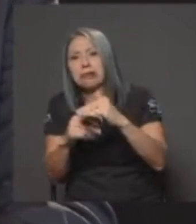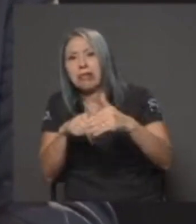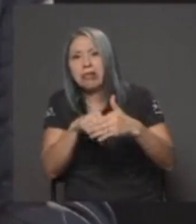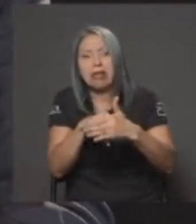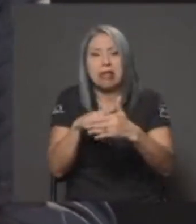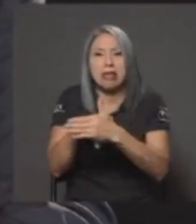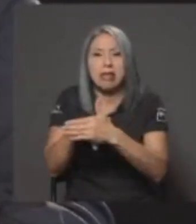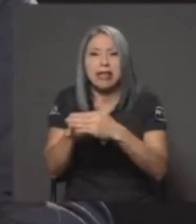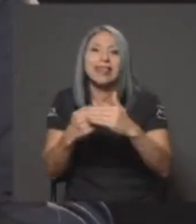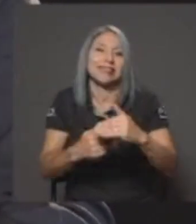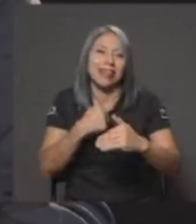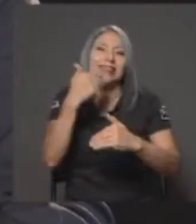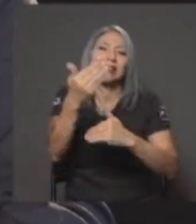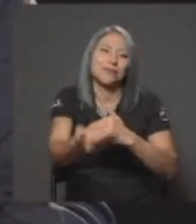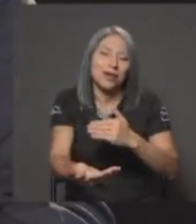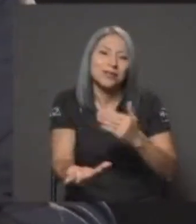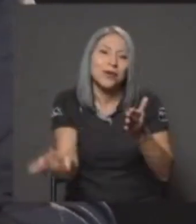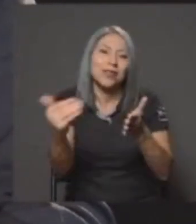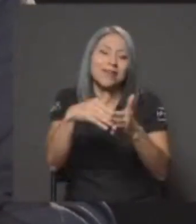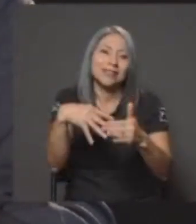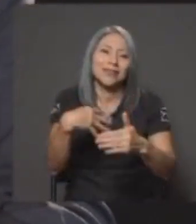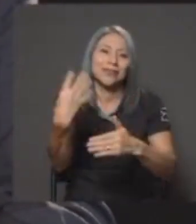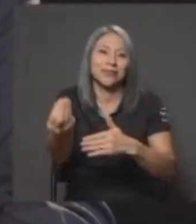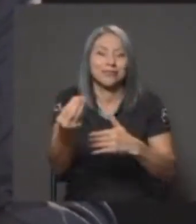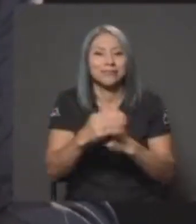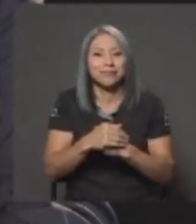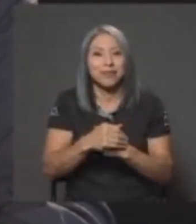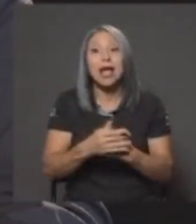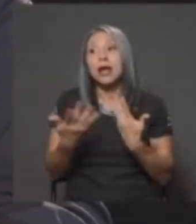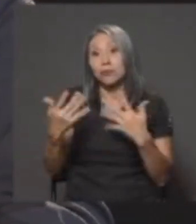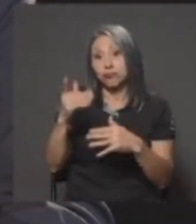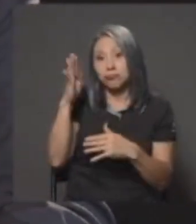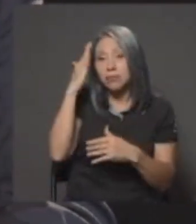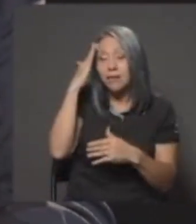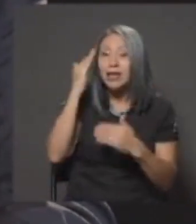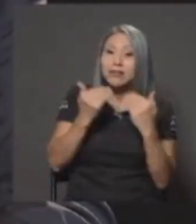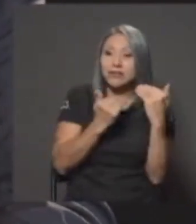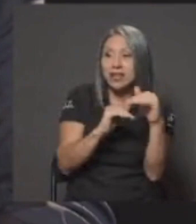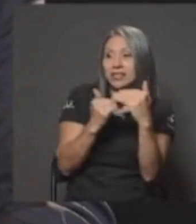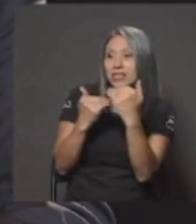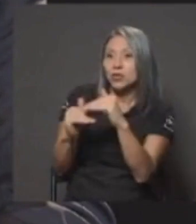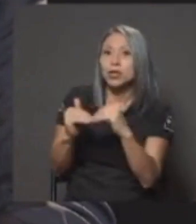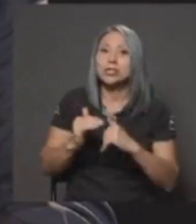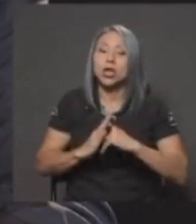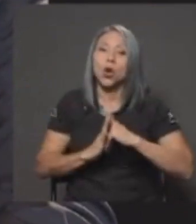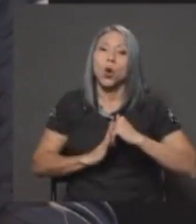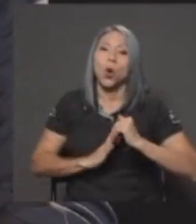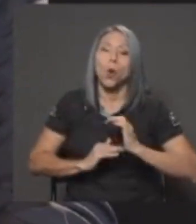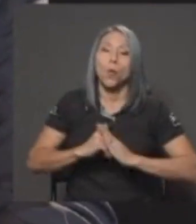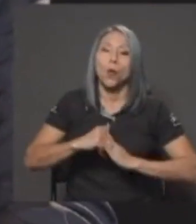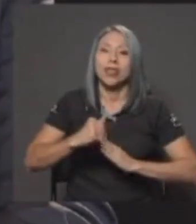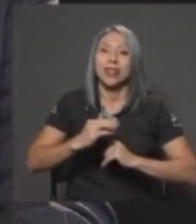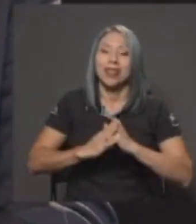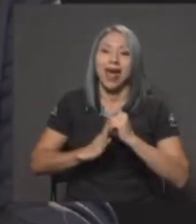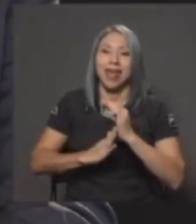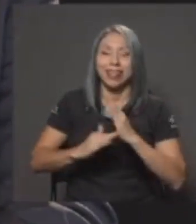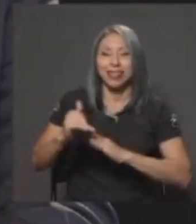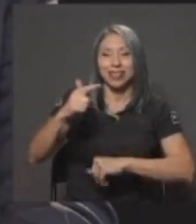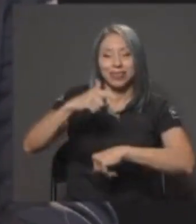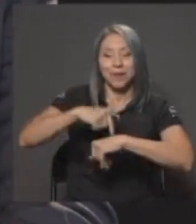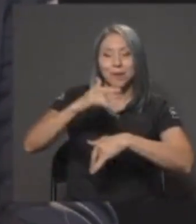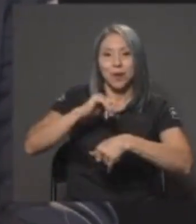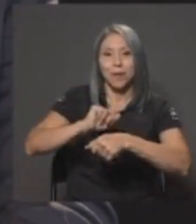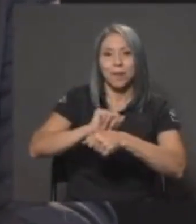la comodidad con la que vivimos con la pandemia, digámoslo así, porque todavía tenemos muchísimos casos, ¿verdad?